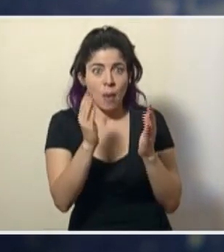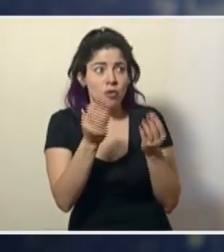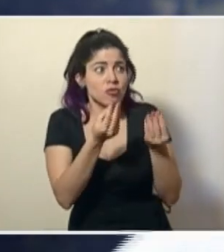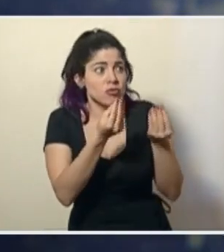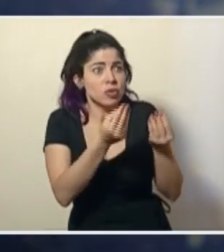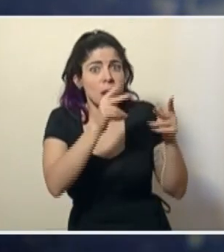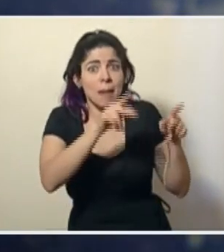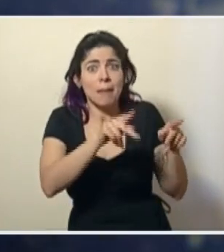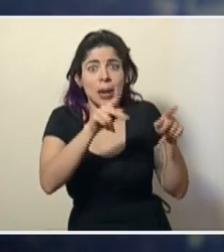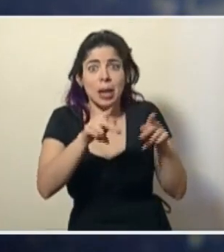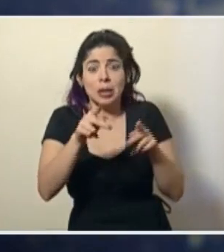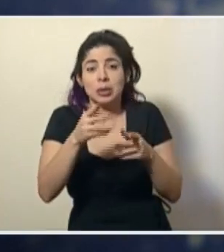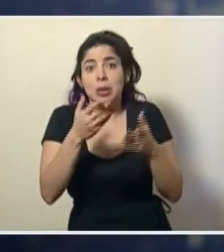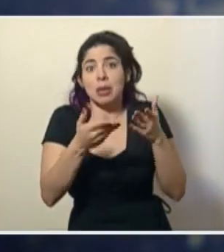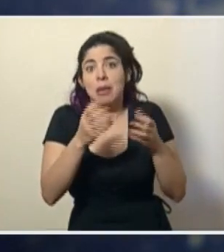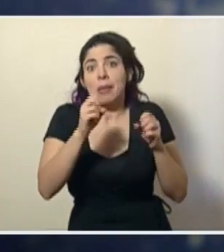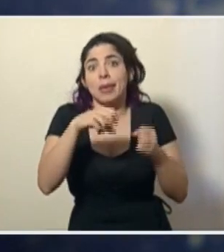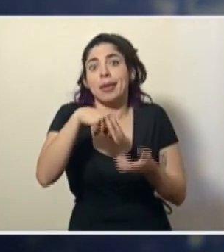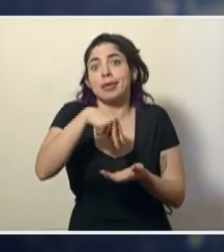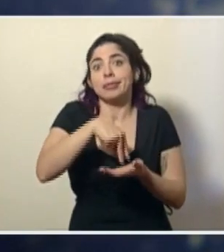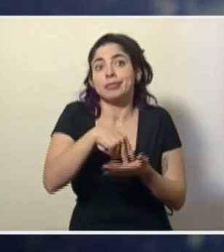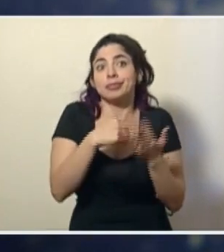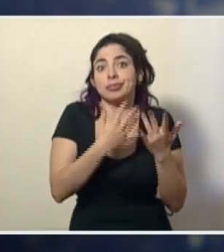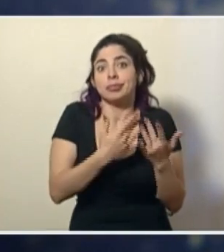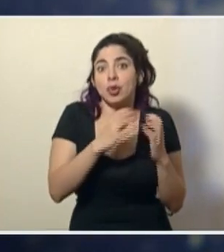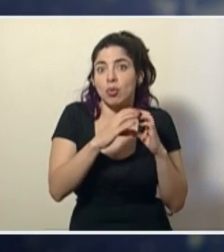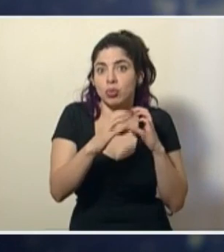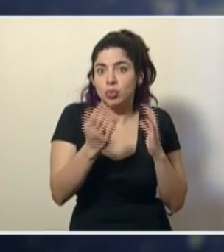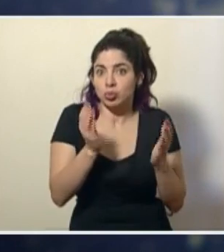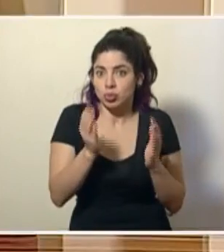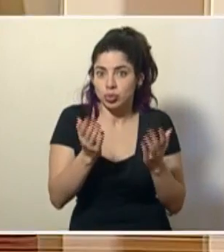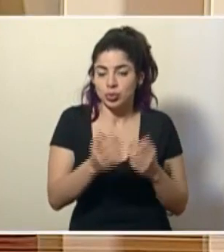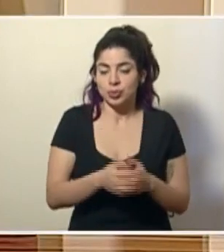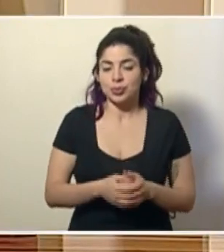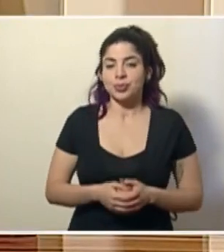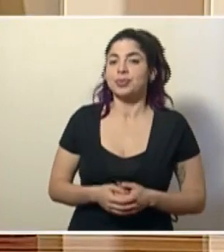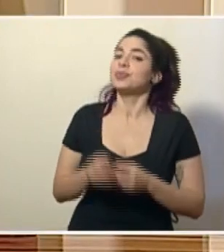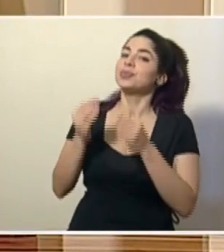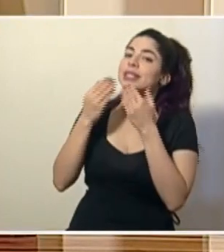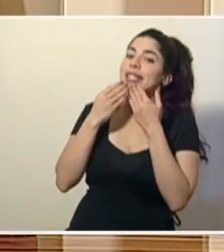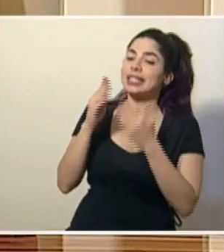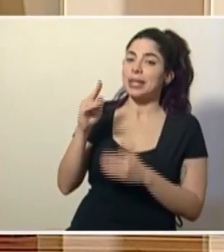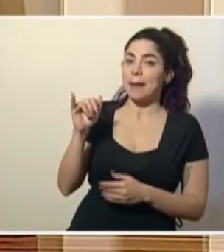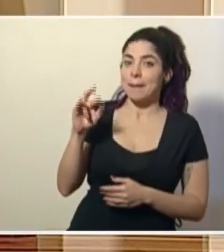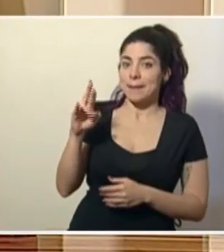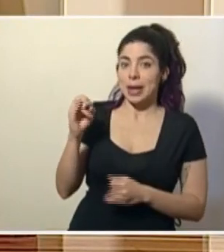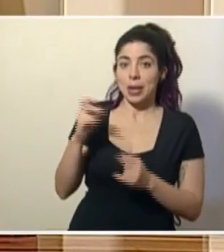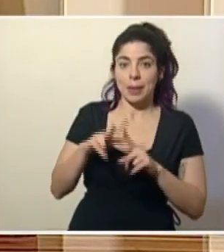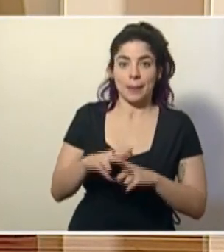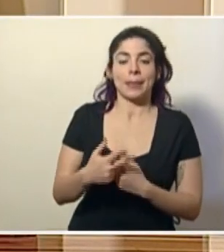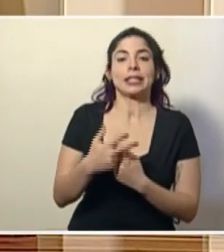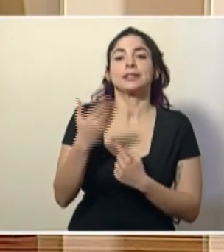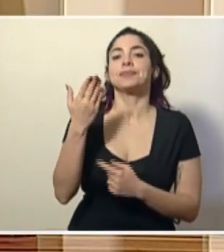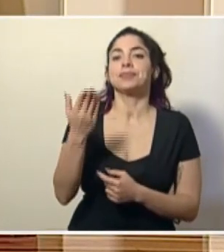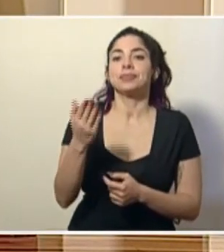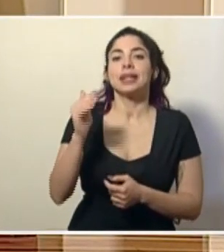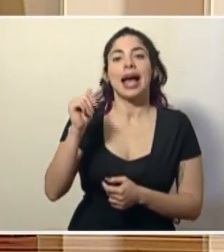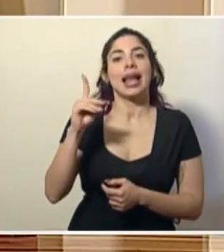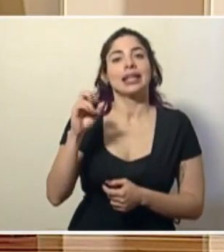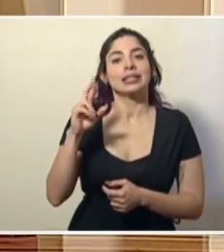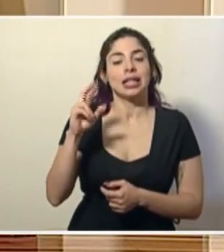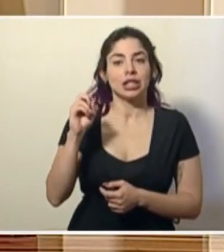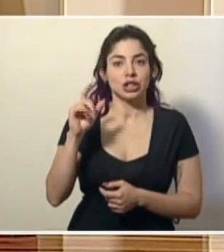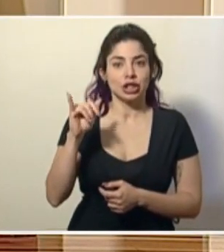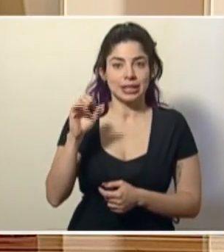contraste con la gran cantidad de personas que pueden estar esperando un servicio de autobús? Muchas gracias, Mario. Si gusta, iniciamos con don